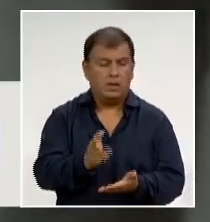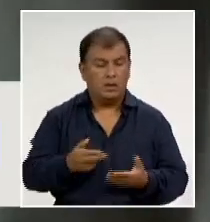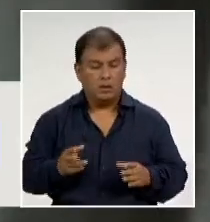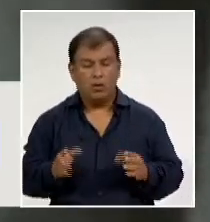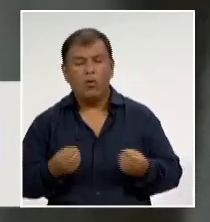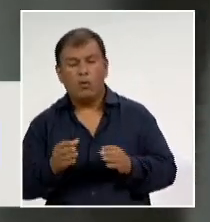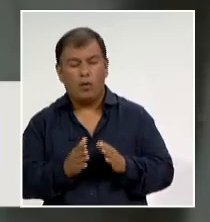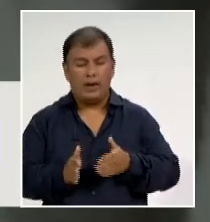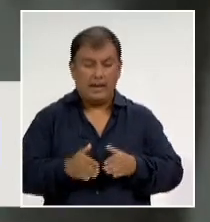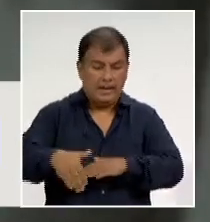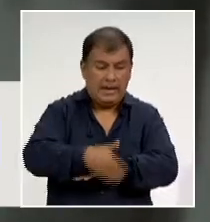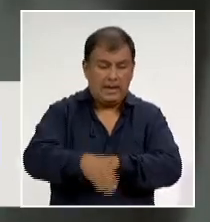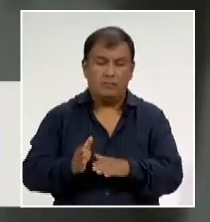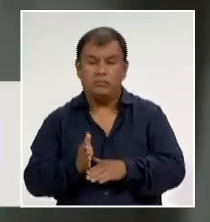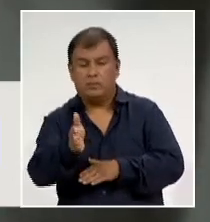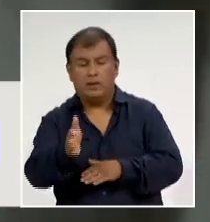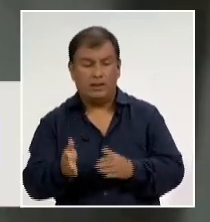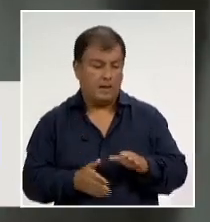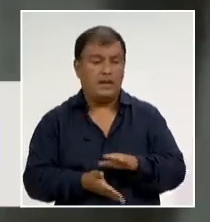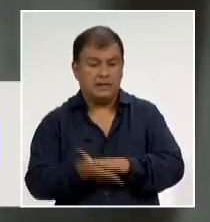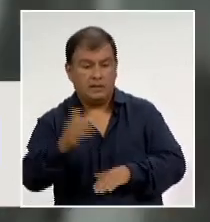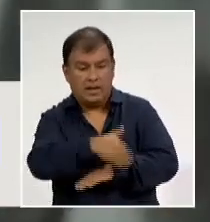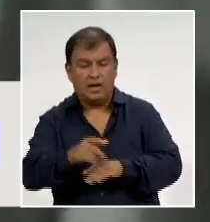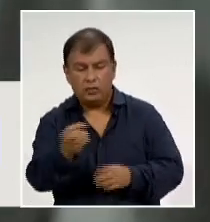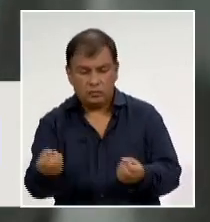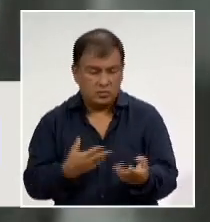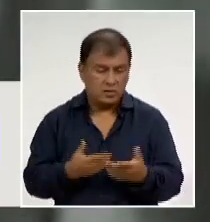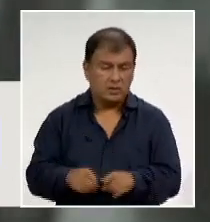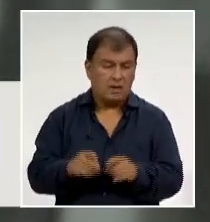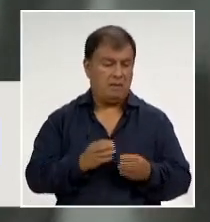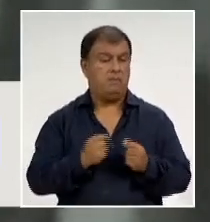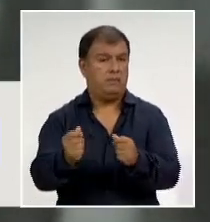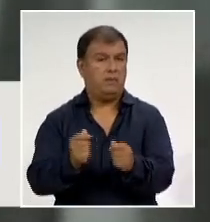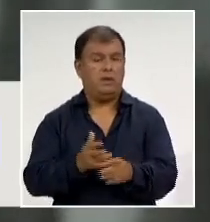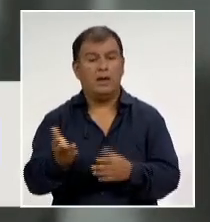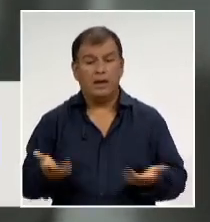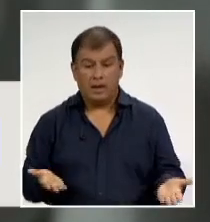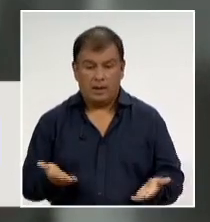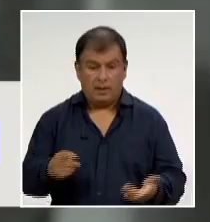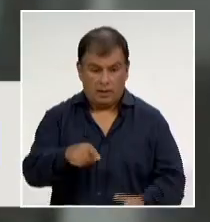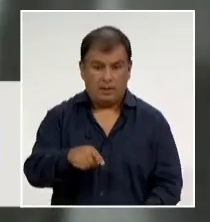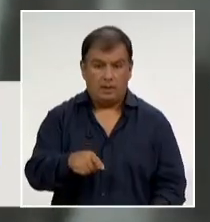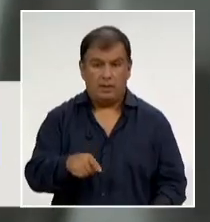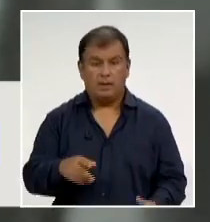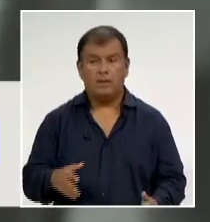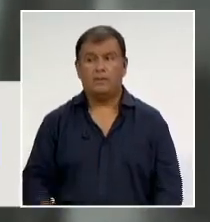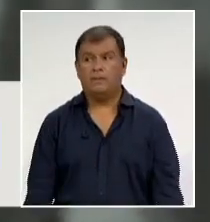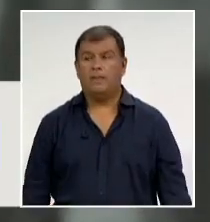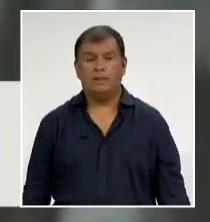dirección hacia la calle que tú mencionabas, como para salir, quizás raudamente. Y ahí gira, ¿no?